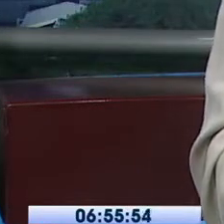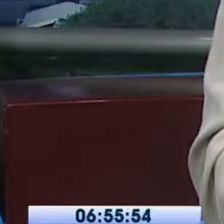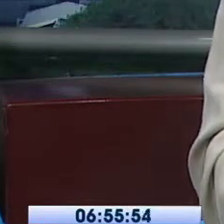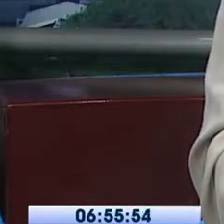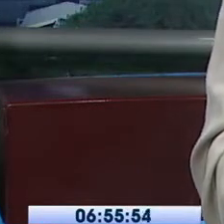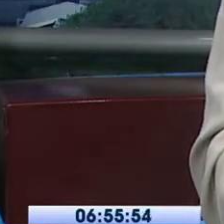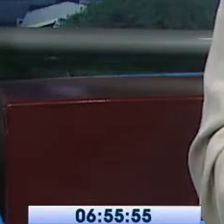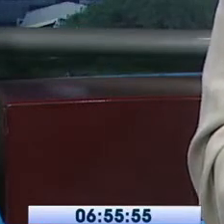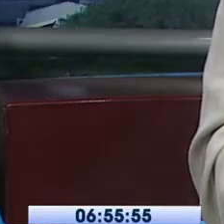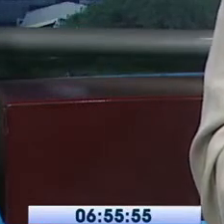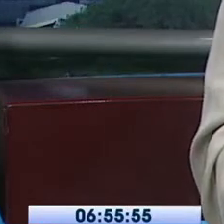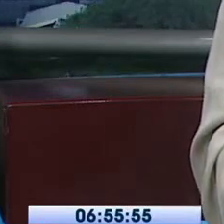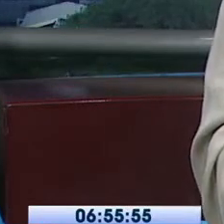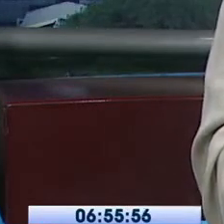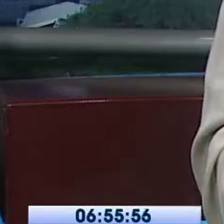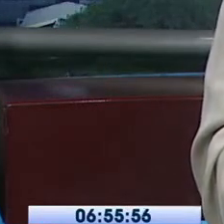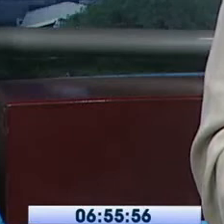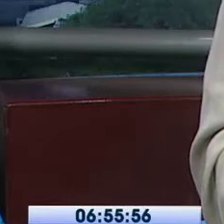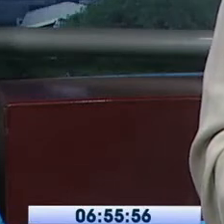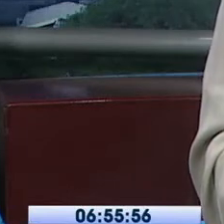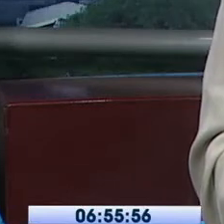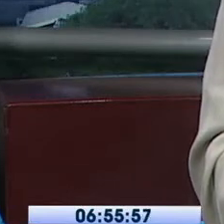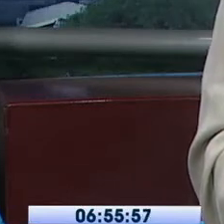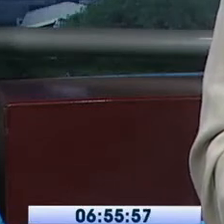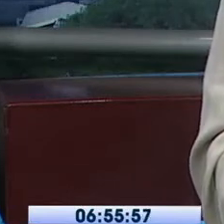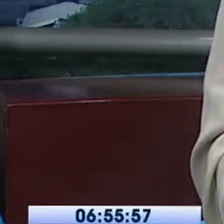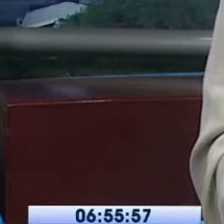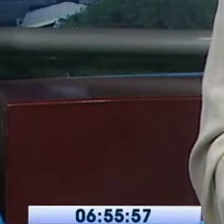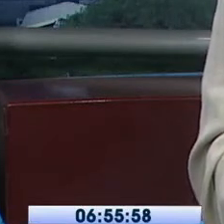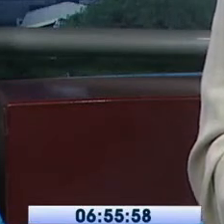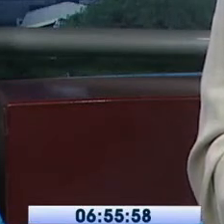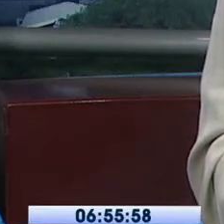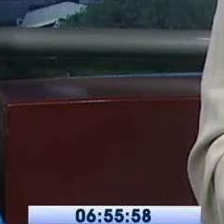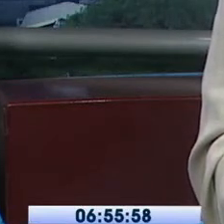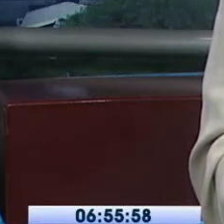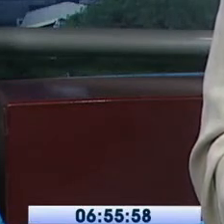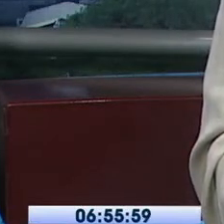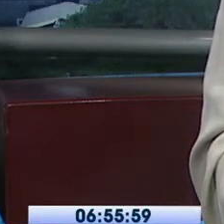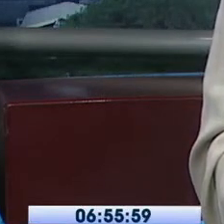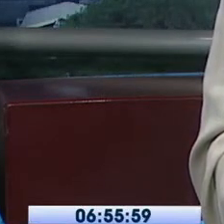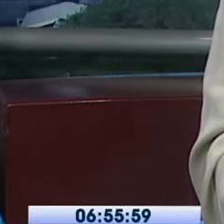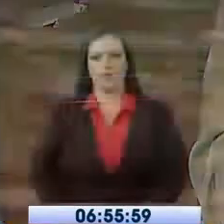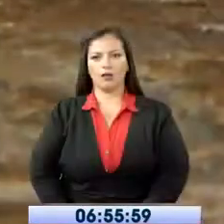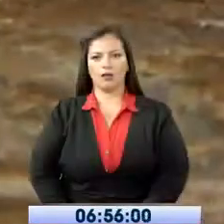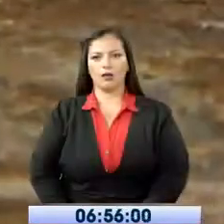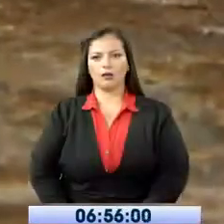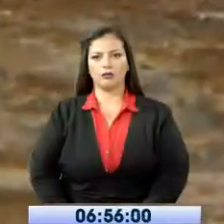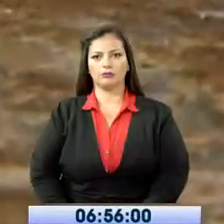se debería a una represalia. Veamos.